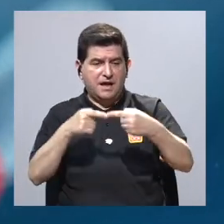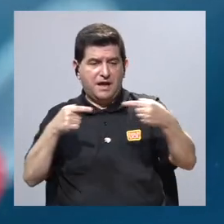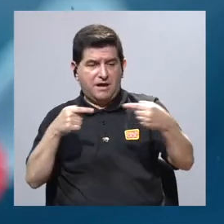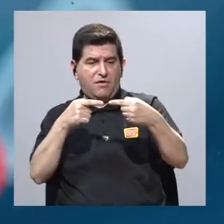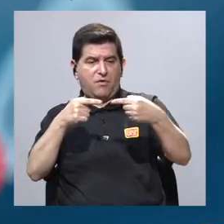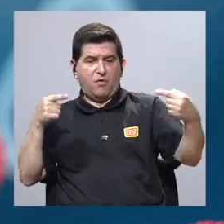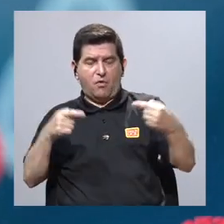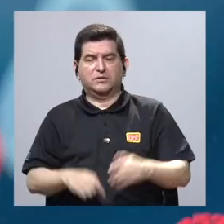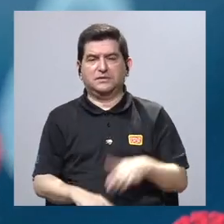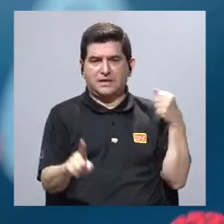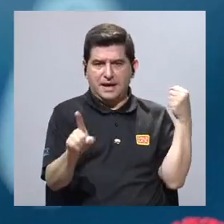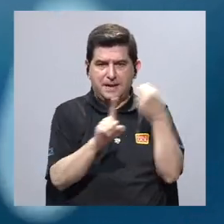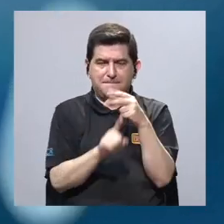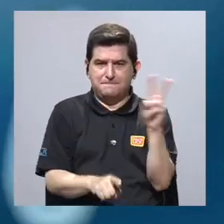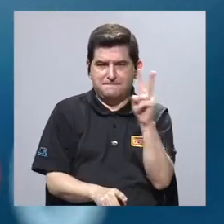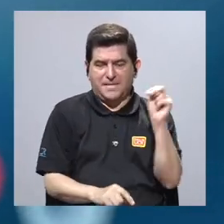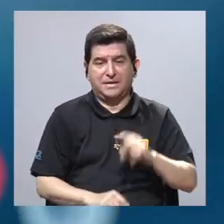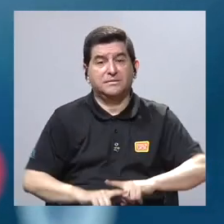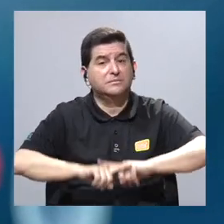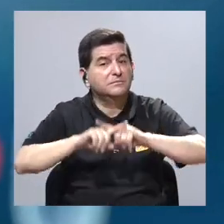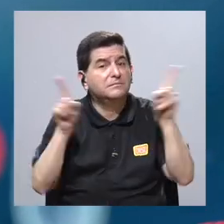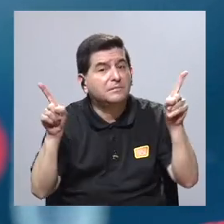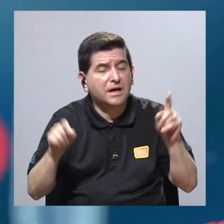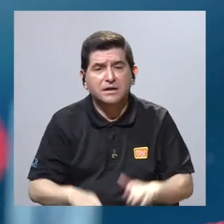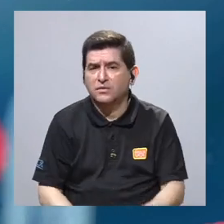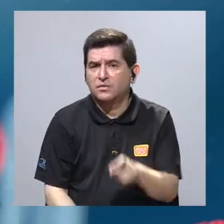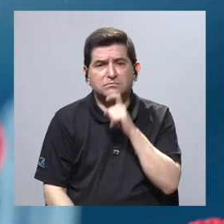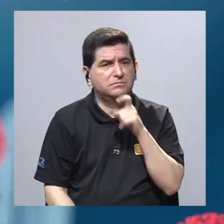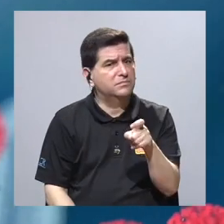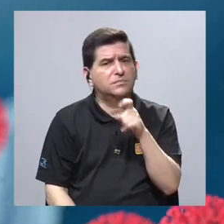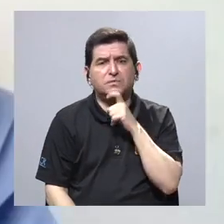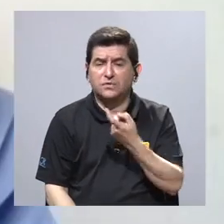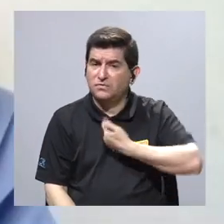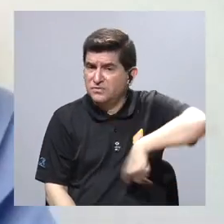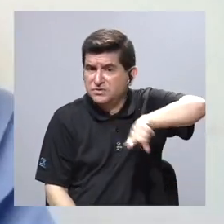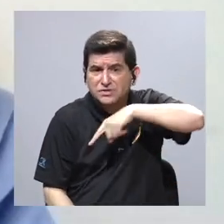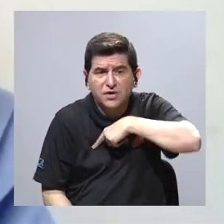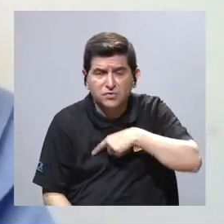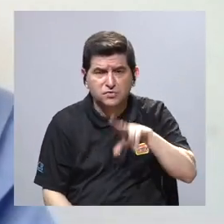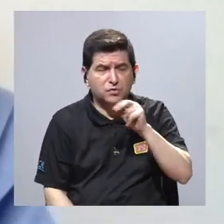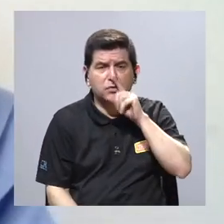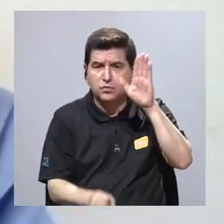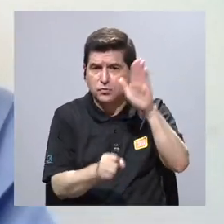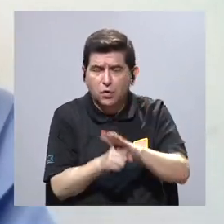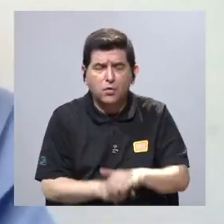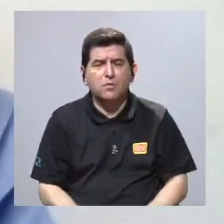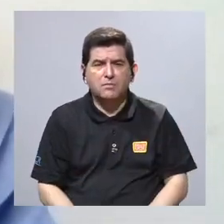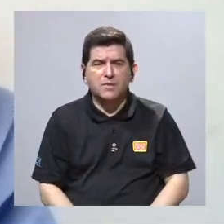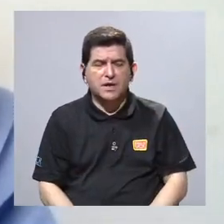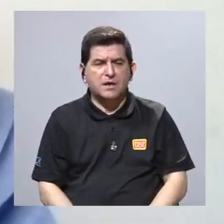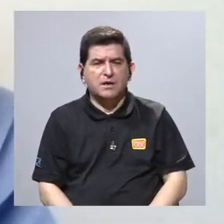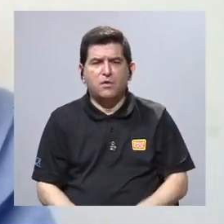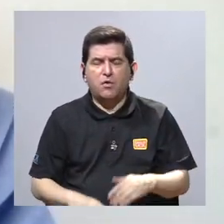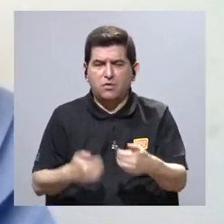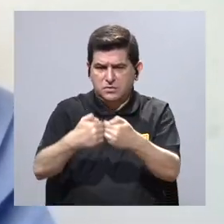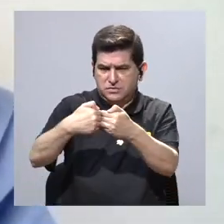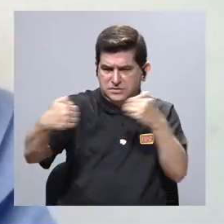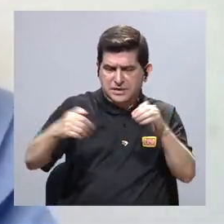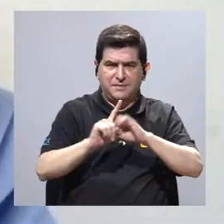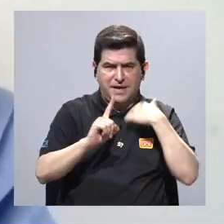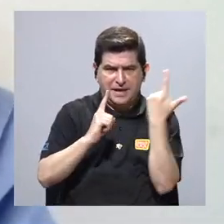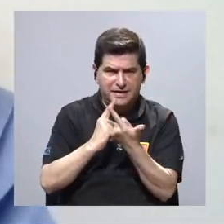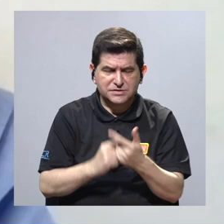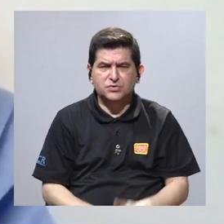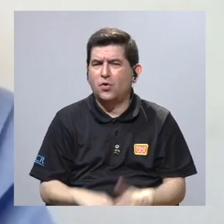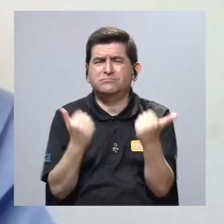se contrapone al impacto del virus. Pero es muy difícil, si nosotros no seguimos con las medidas de distanciamiento, no nos